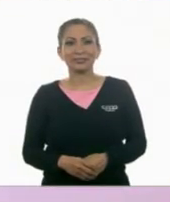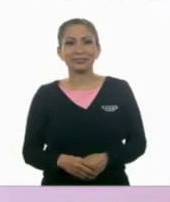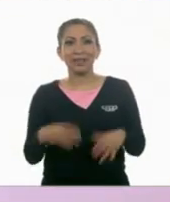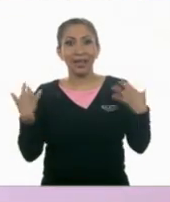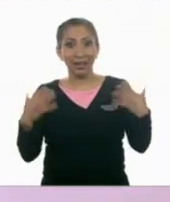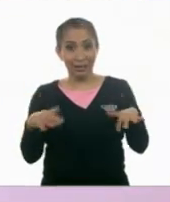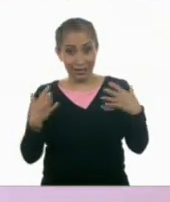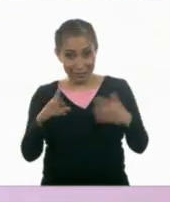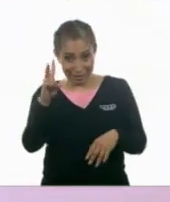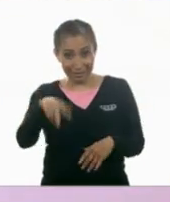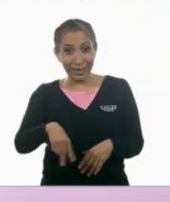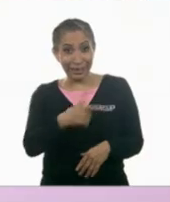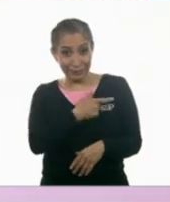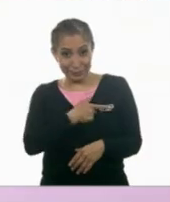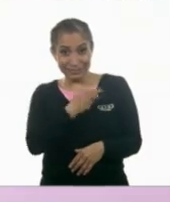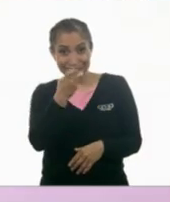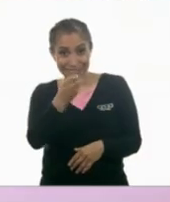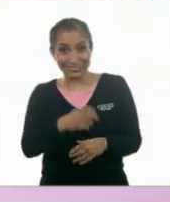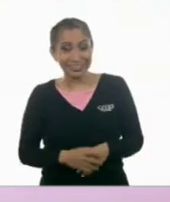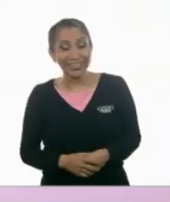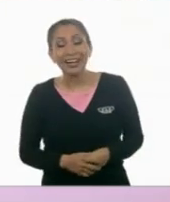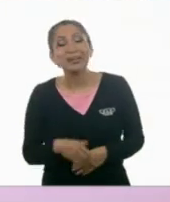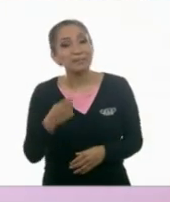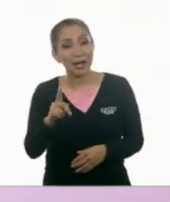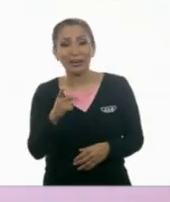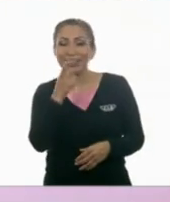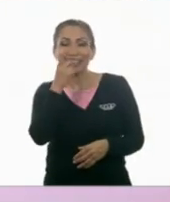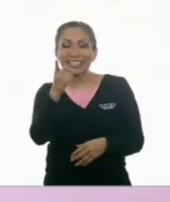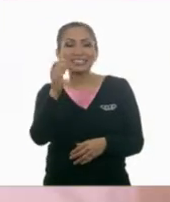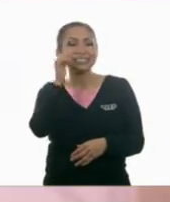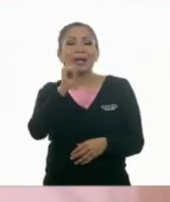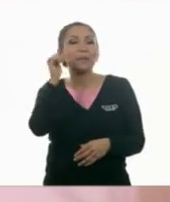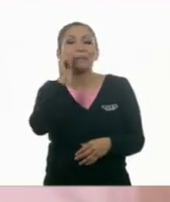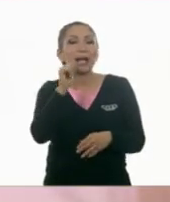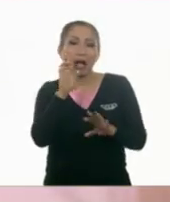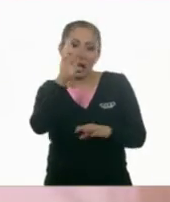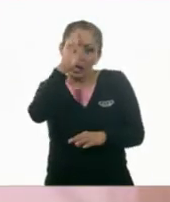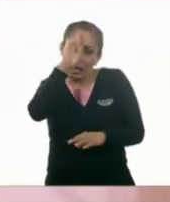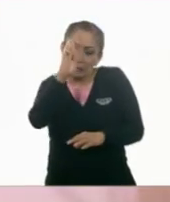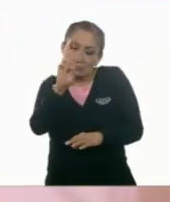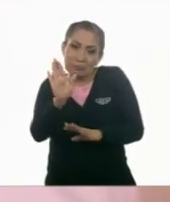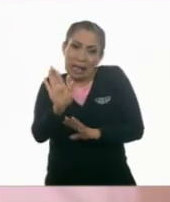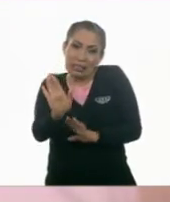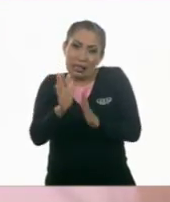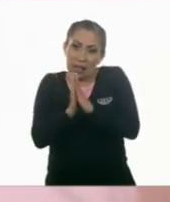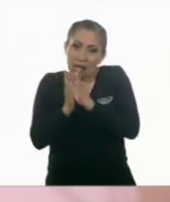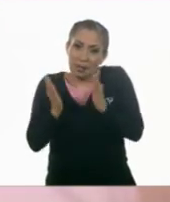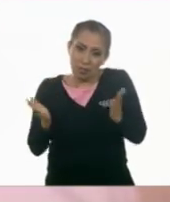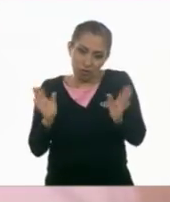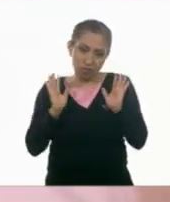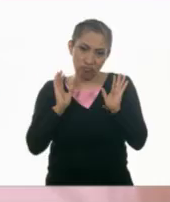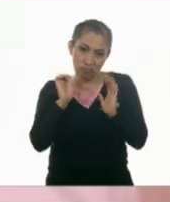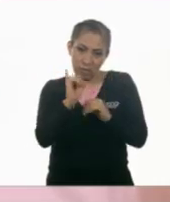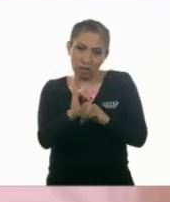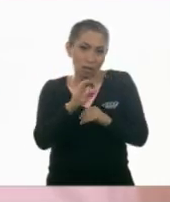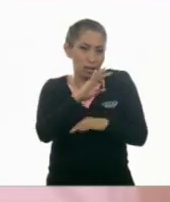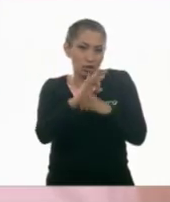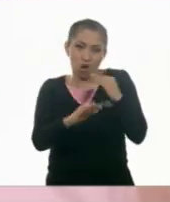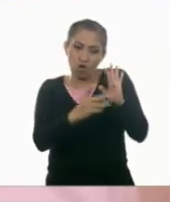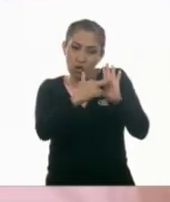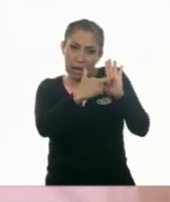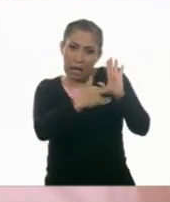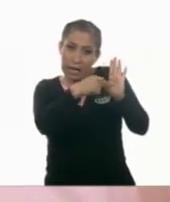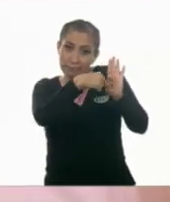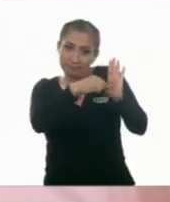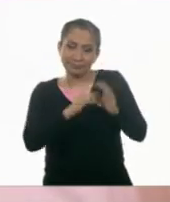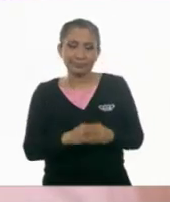Se antoja, ¿verdad? Sí. Pero, como decíamos siempre, es bueno respetar los libros y todo el